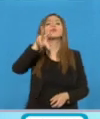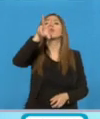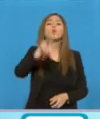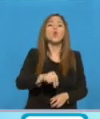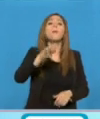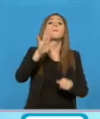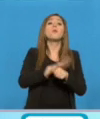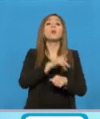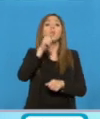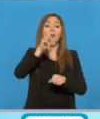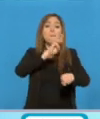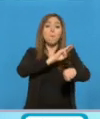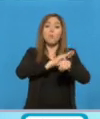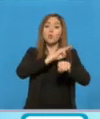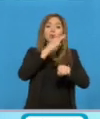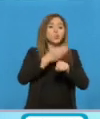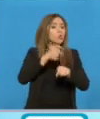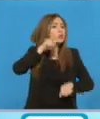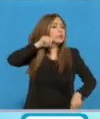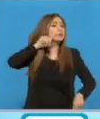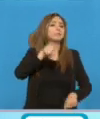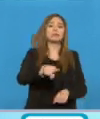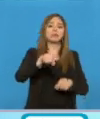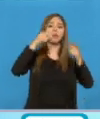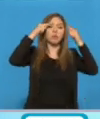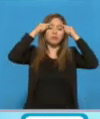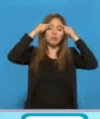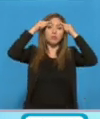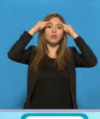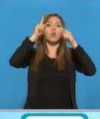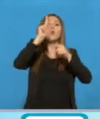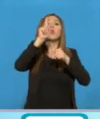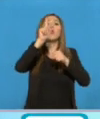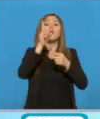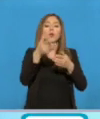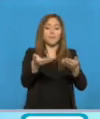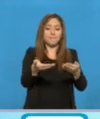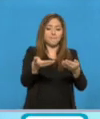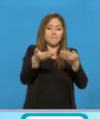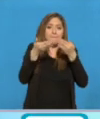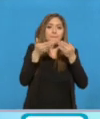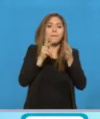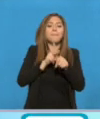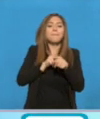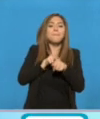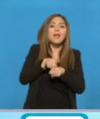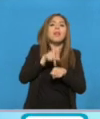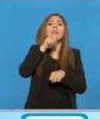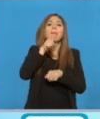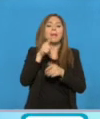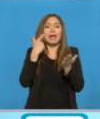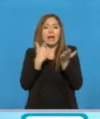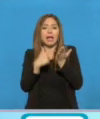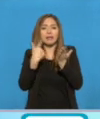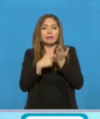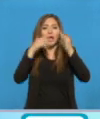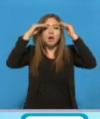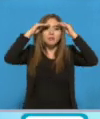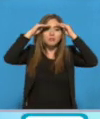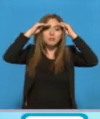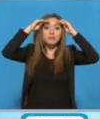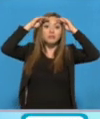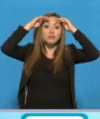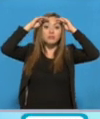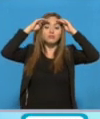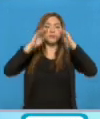no se toca ningún músculo. Únicamente lo que se levanta es piel y un poquito de grasa. Ok, Andrés, te pregunto, ¿este tipo